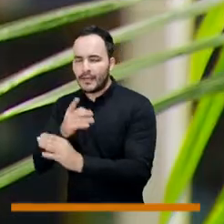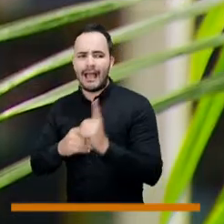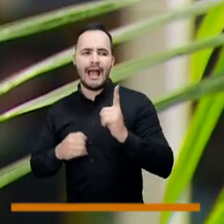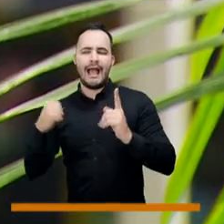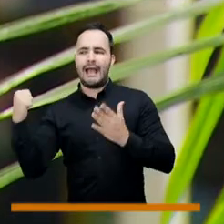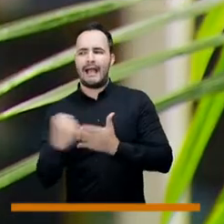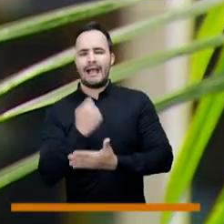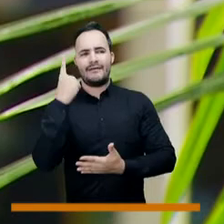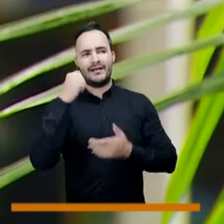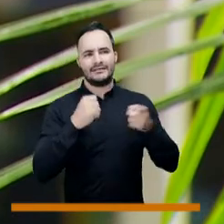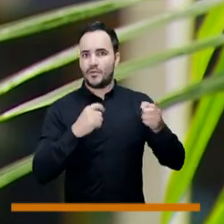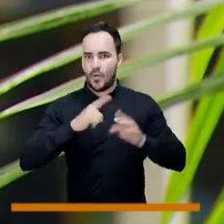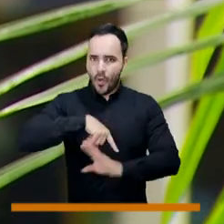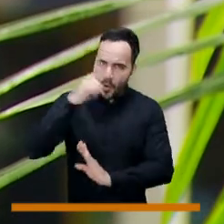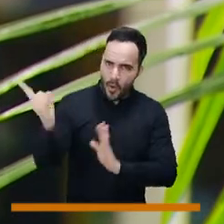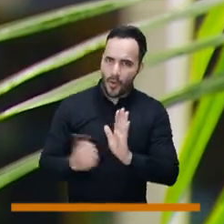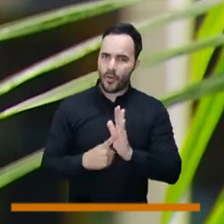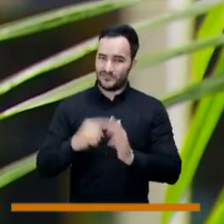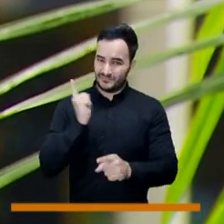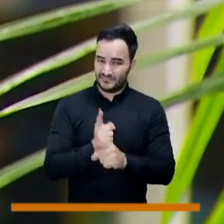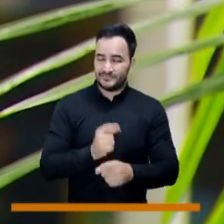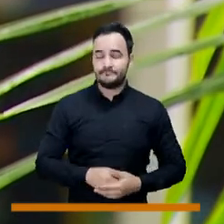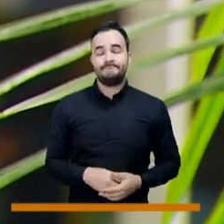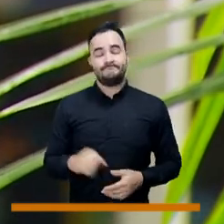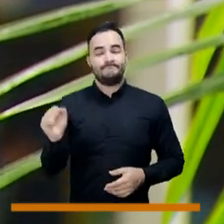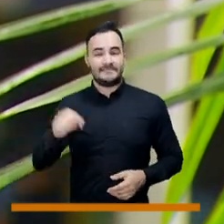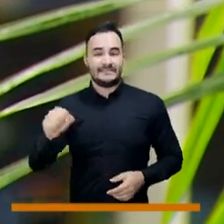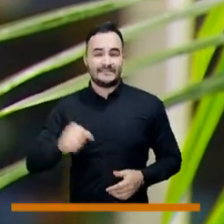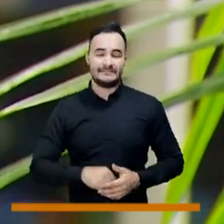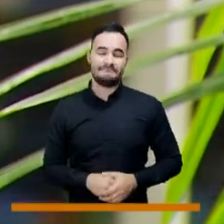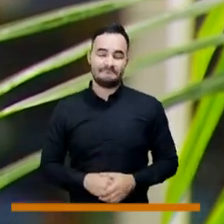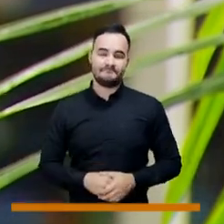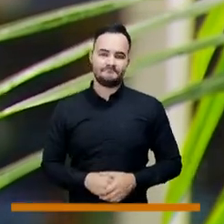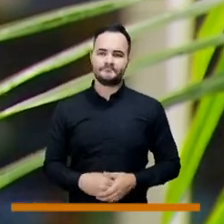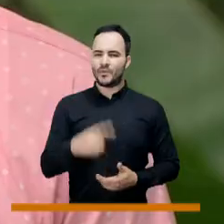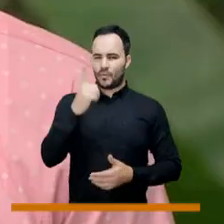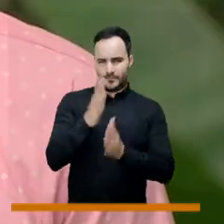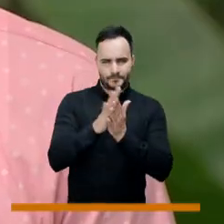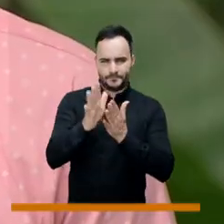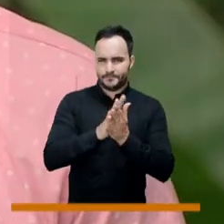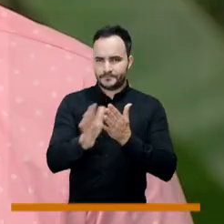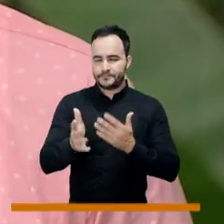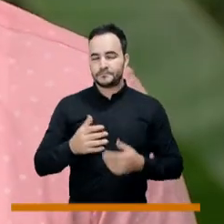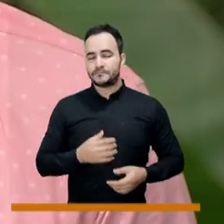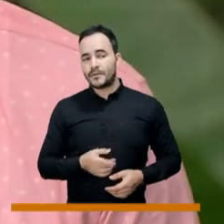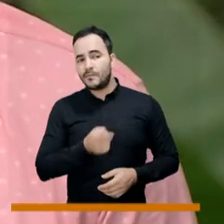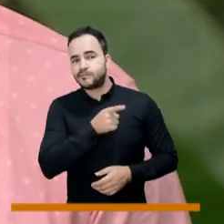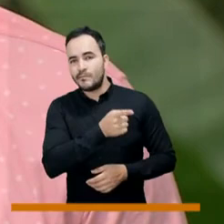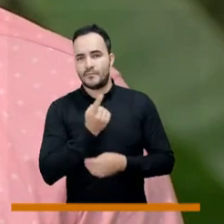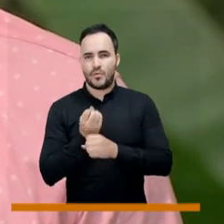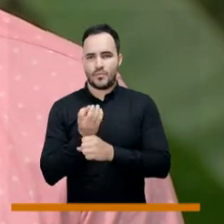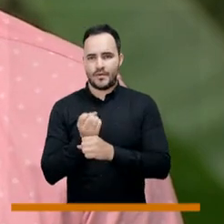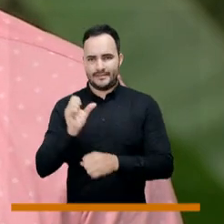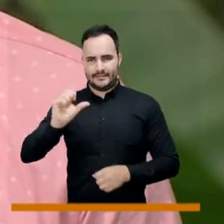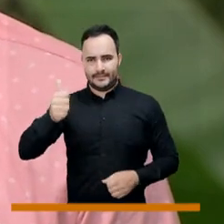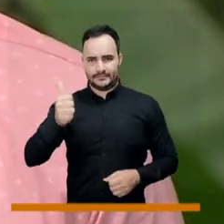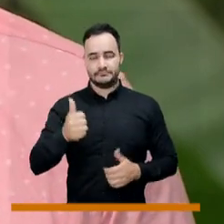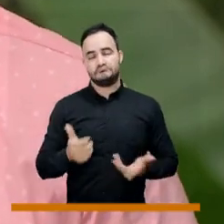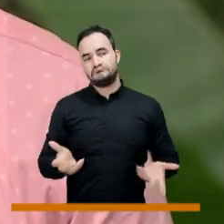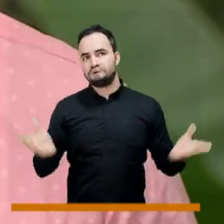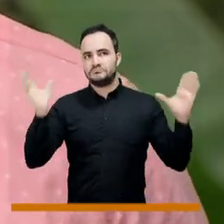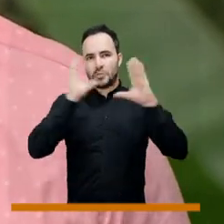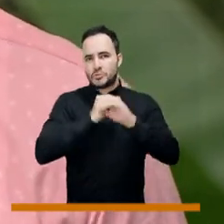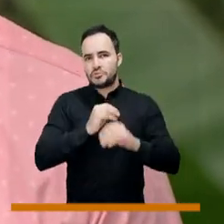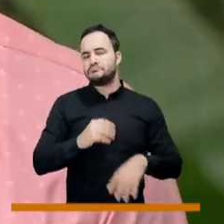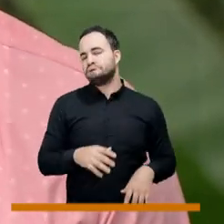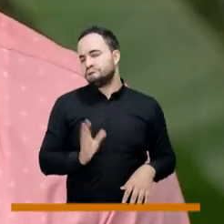en el municipio, sino que realmente haya una dinámica social alrededor de la cultura. Sí, o sea, yo creo que, mira, solamente el hecho de que